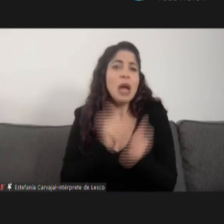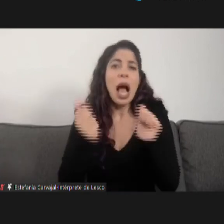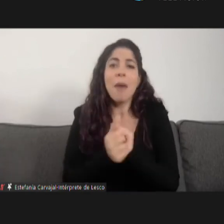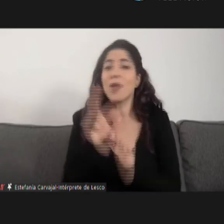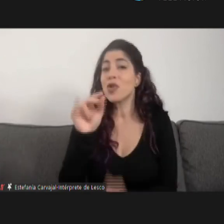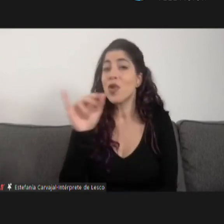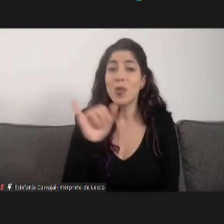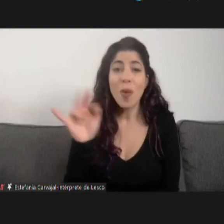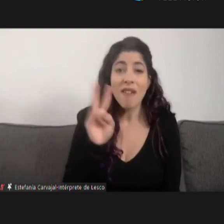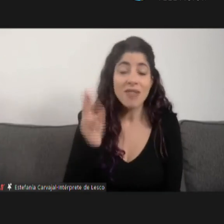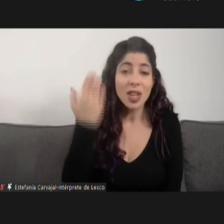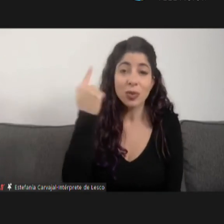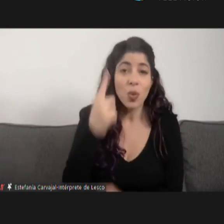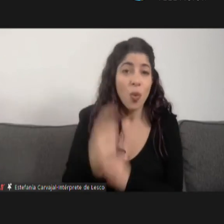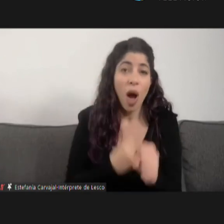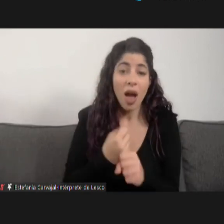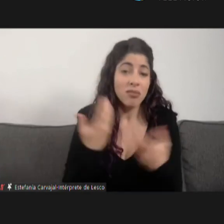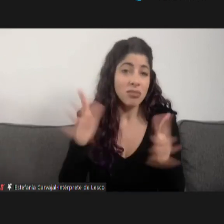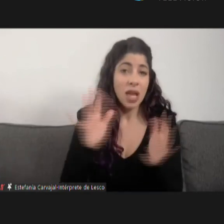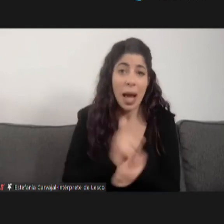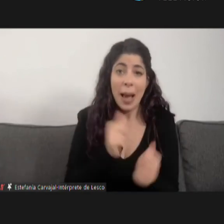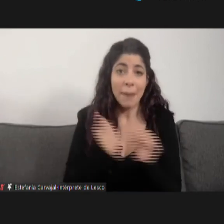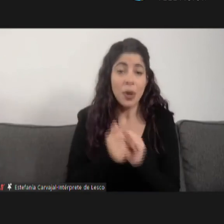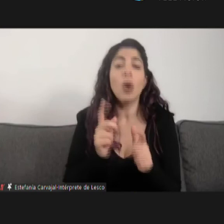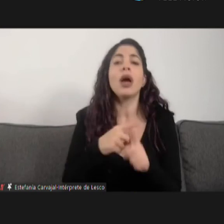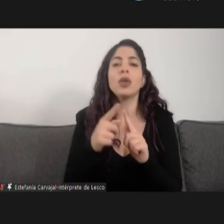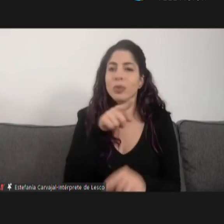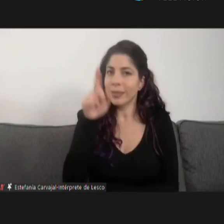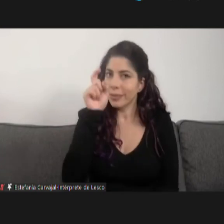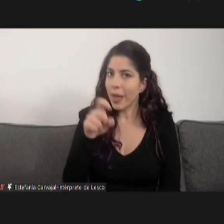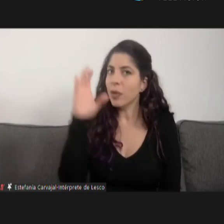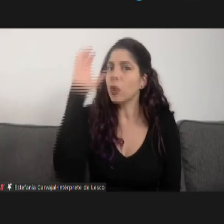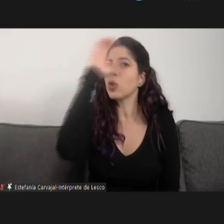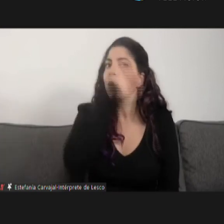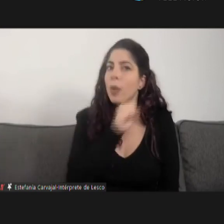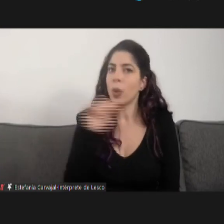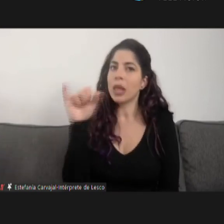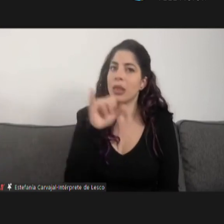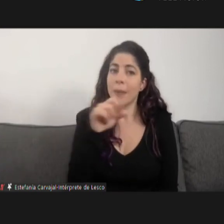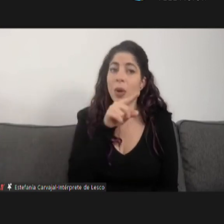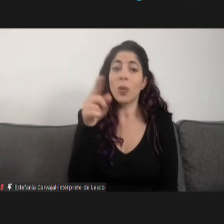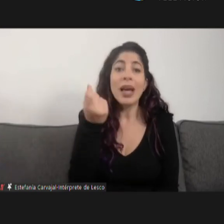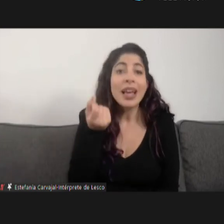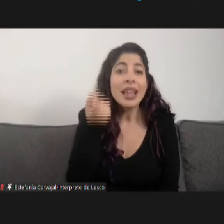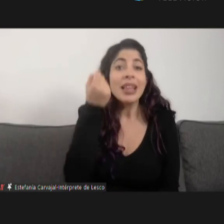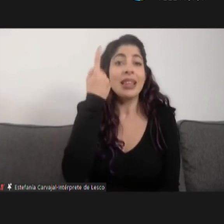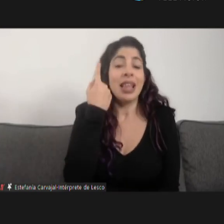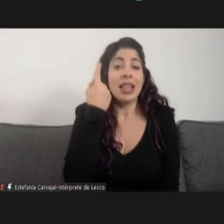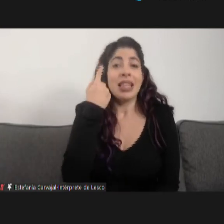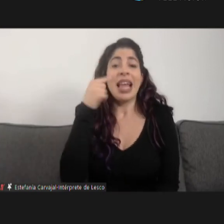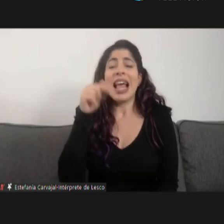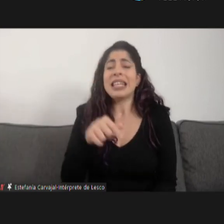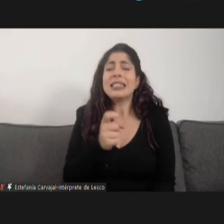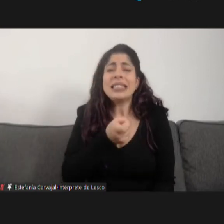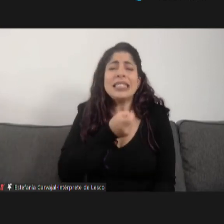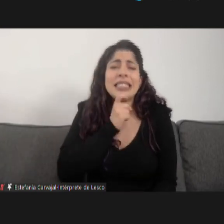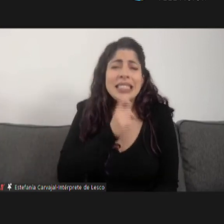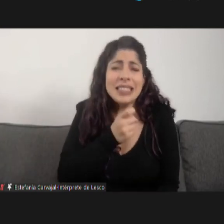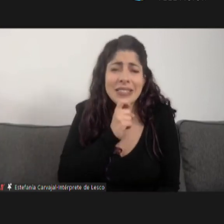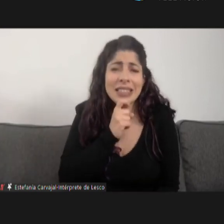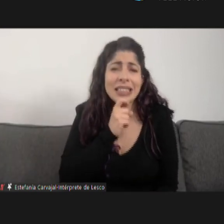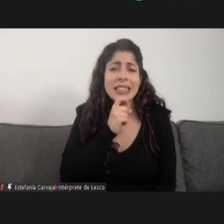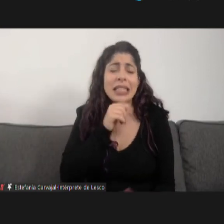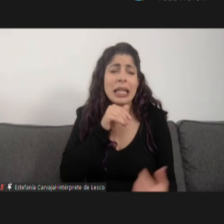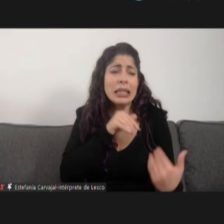que teníamos hace un año. Entonces también todo eso hay que tomarlo en consideración y entender que al final esto es demasiado difícil. O sea, bregar por eso, yo sé que